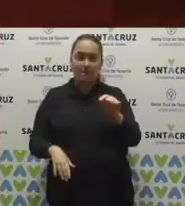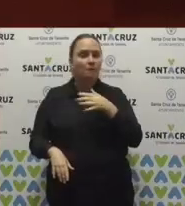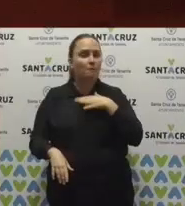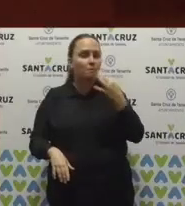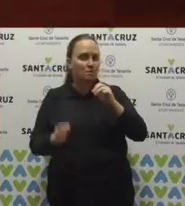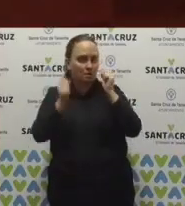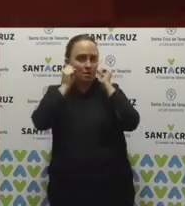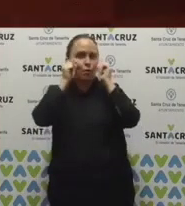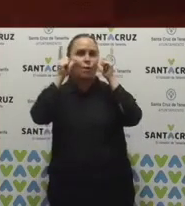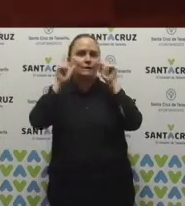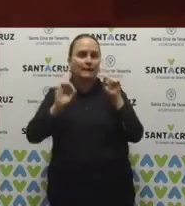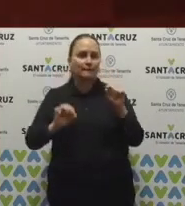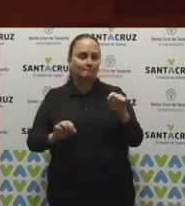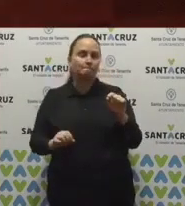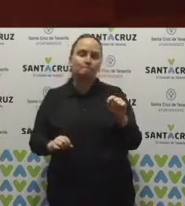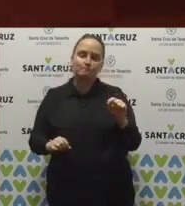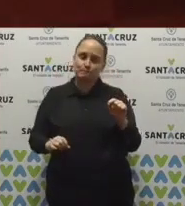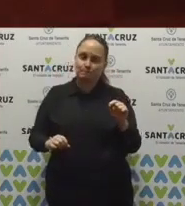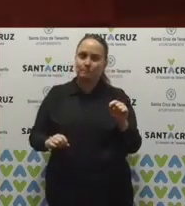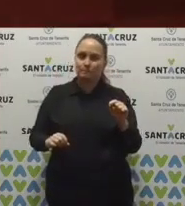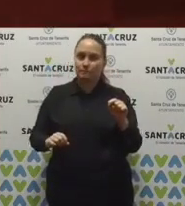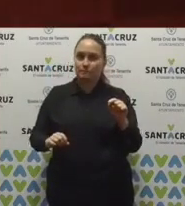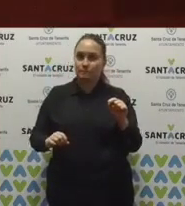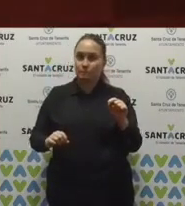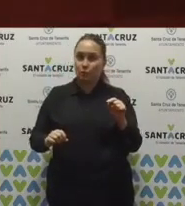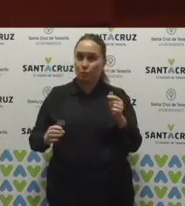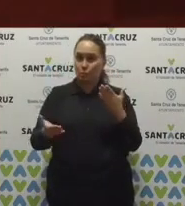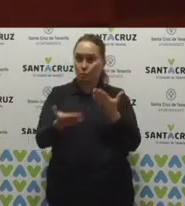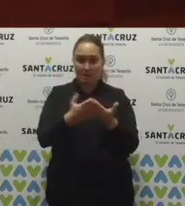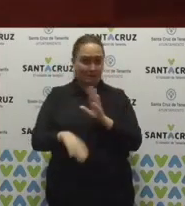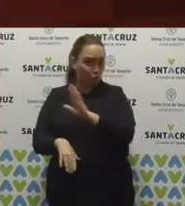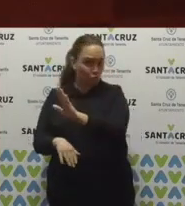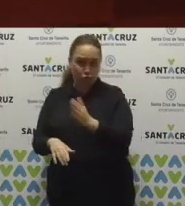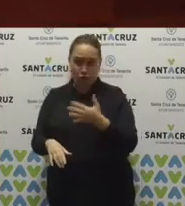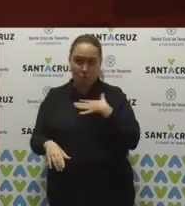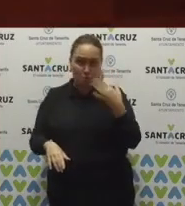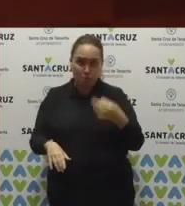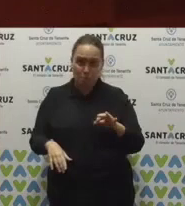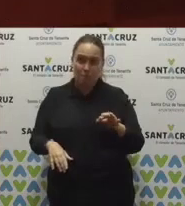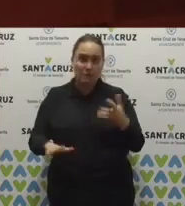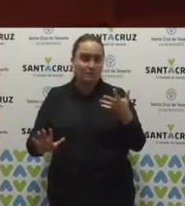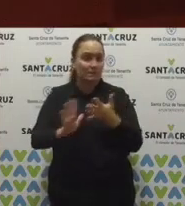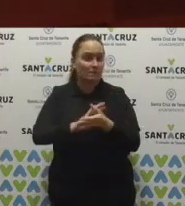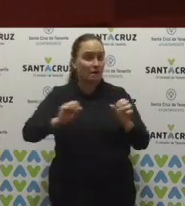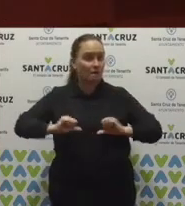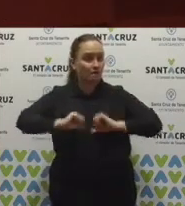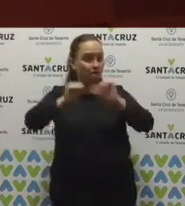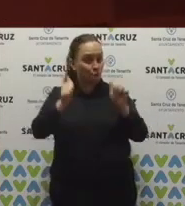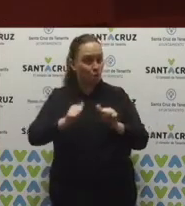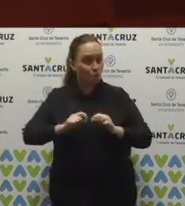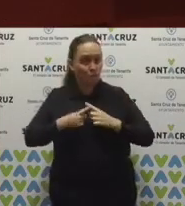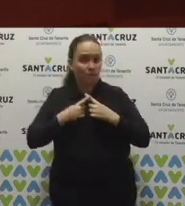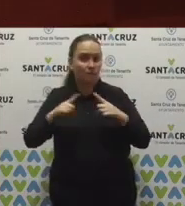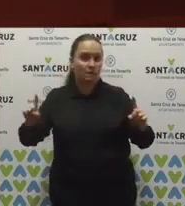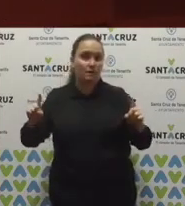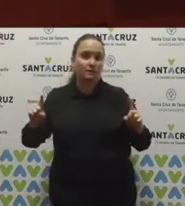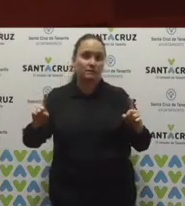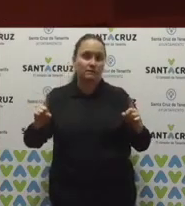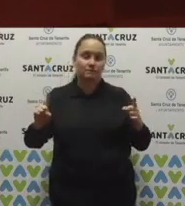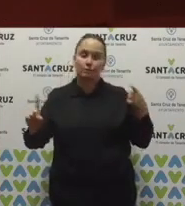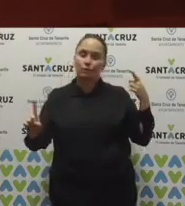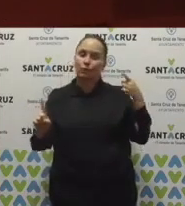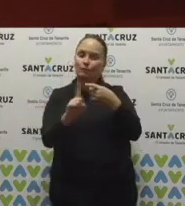casi su totalidad la propuesta que usted lleva que es una forma distinta de entender el